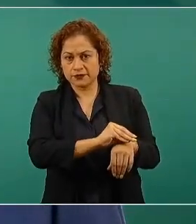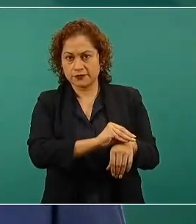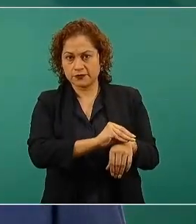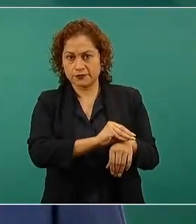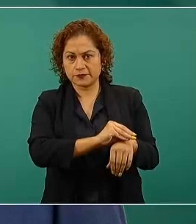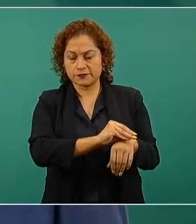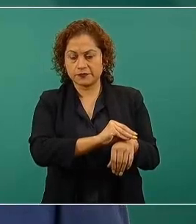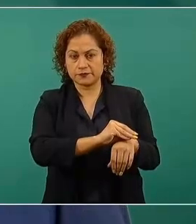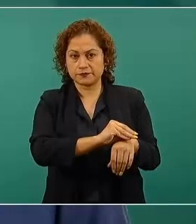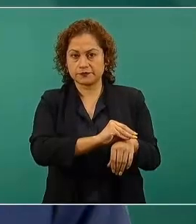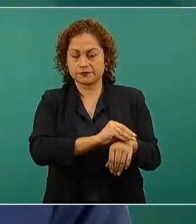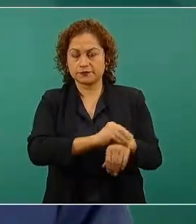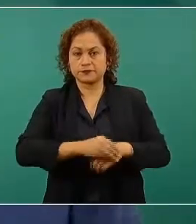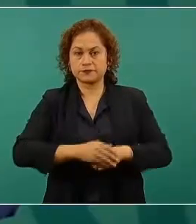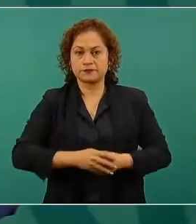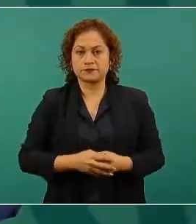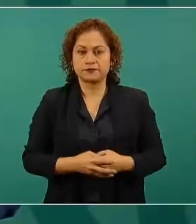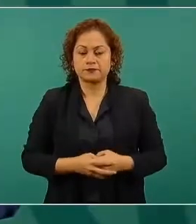la